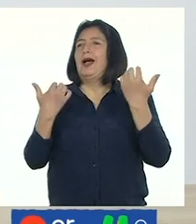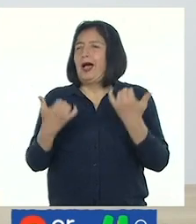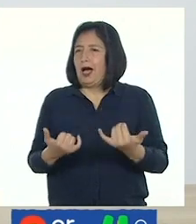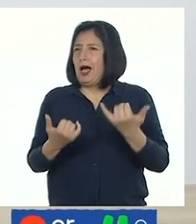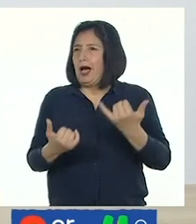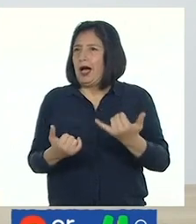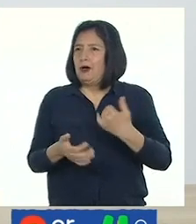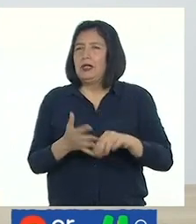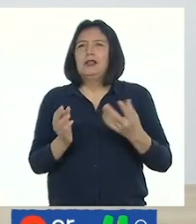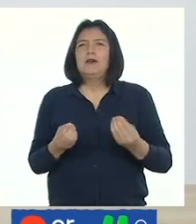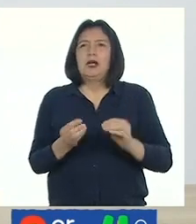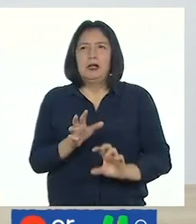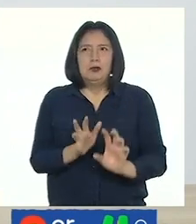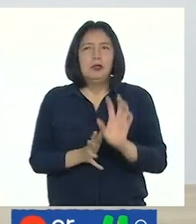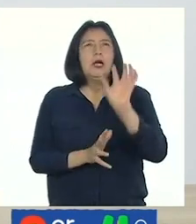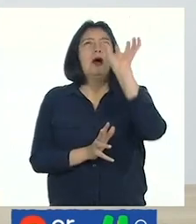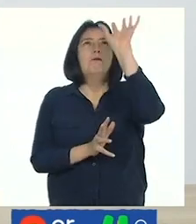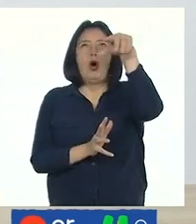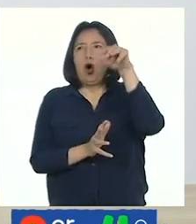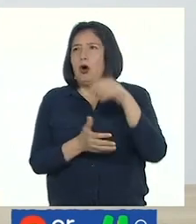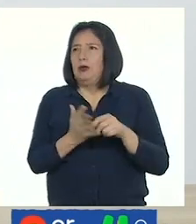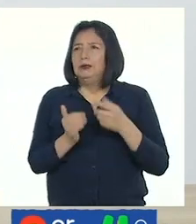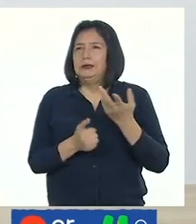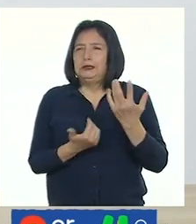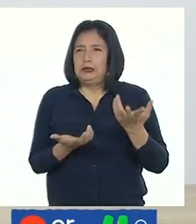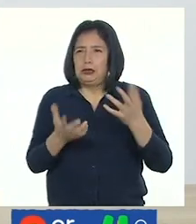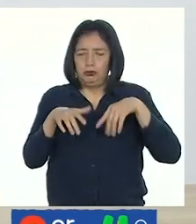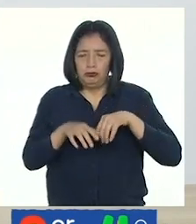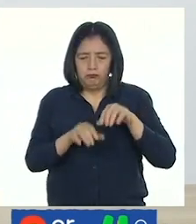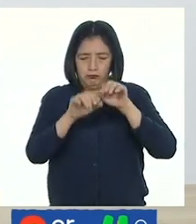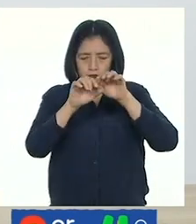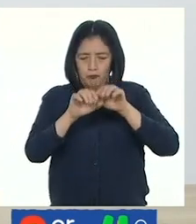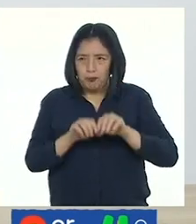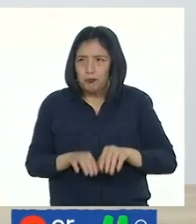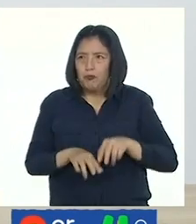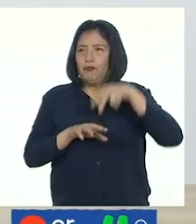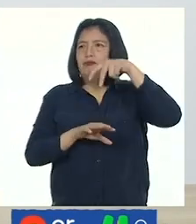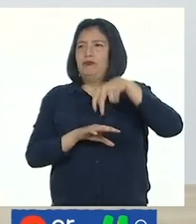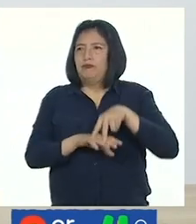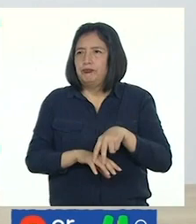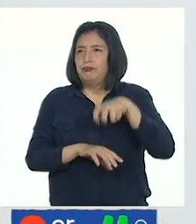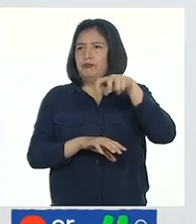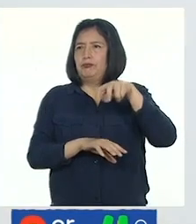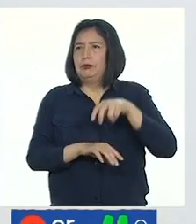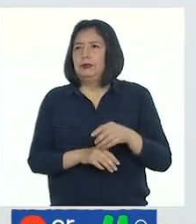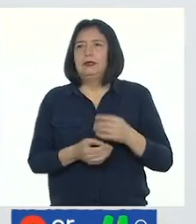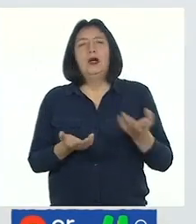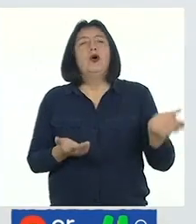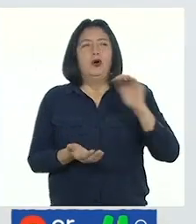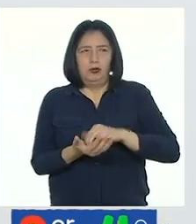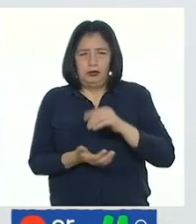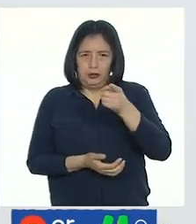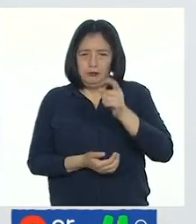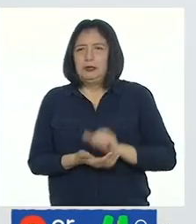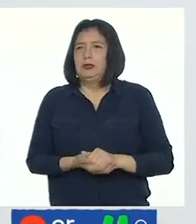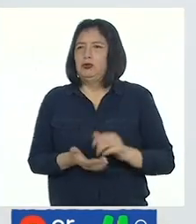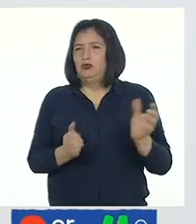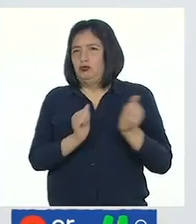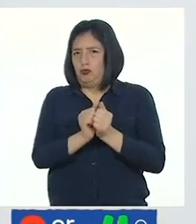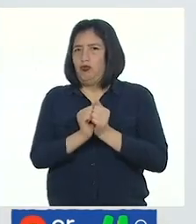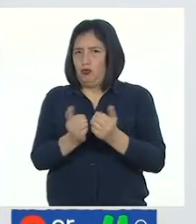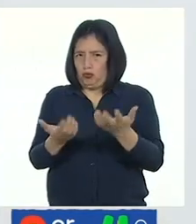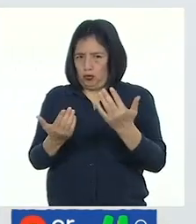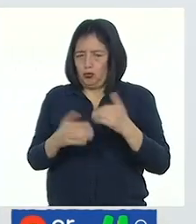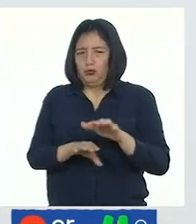ahora voy a encestar. ¡Bum! Y caigo y me vuelvo a levantar. Una vez más. Todo